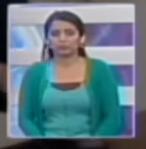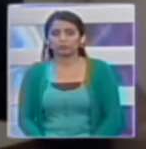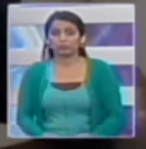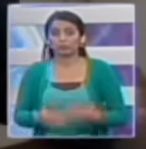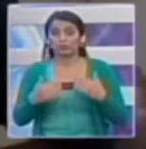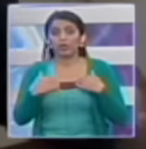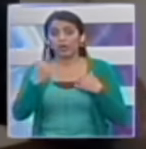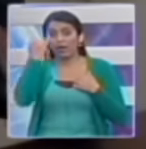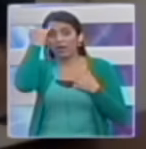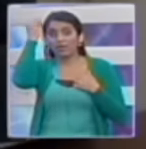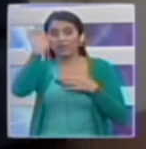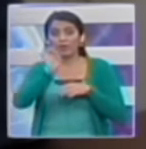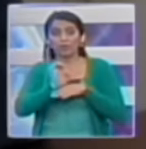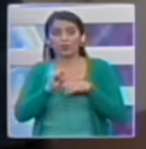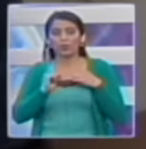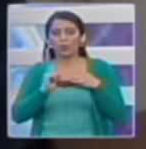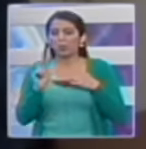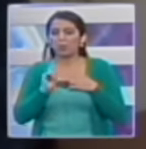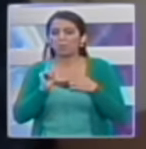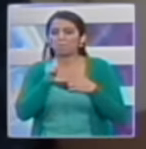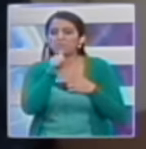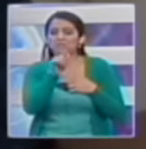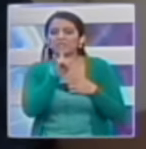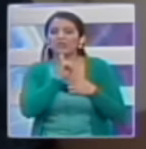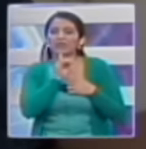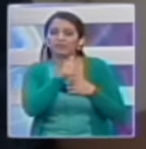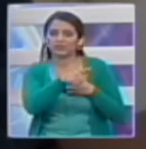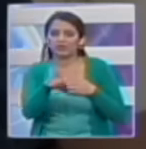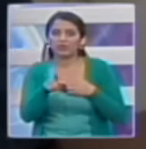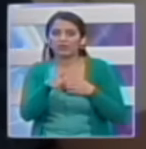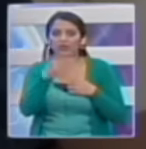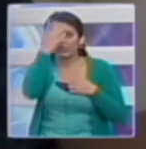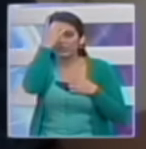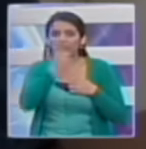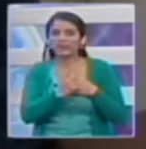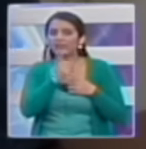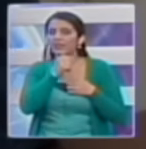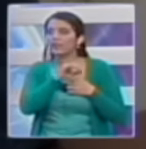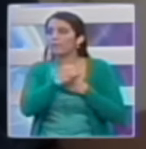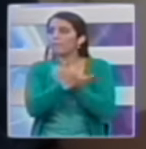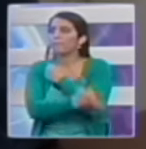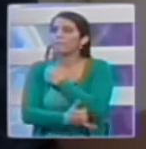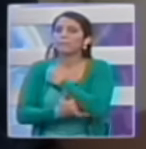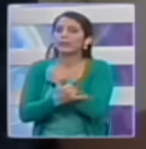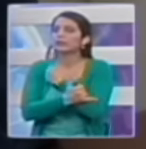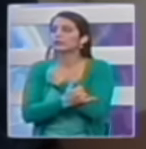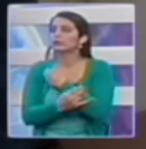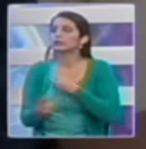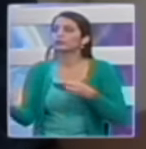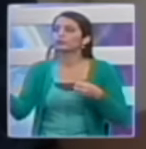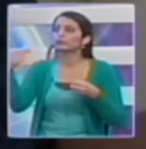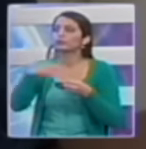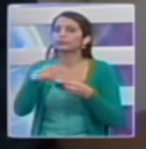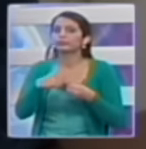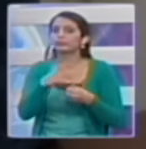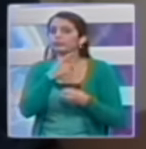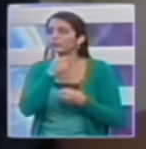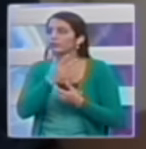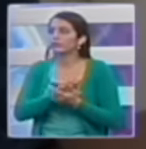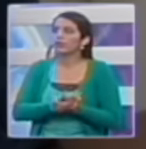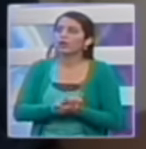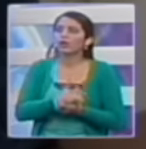había incluido los últimos 10 años. Ellos dicen que a los países que incluyen es aquellos que no hayan demandado más